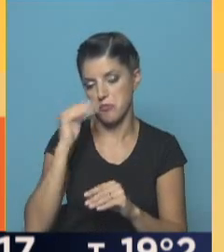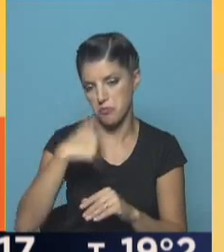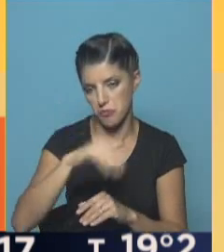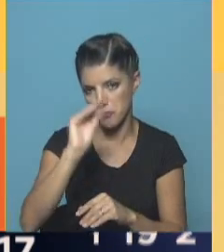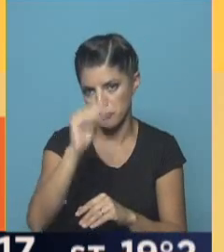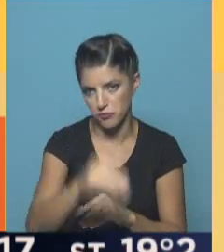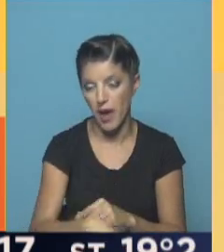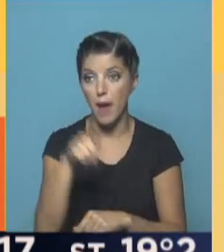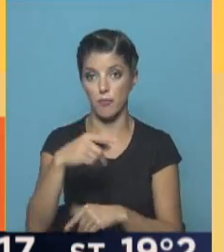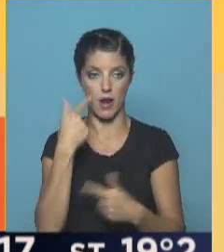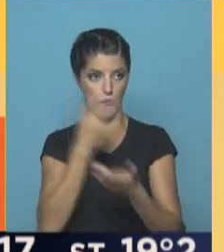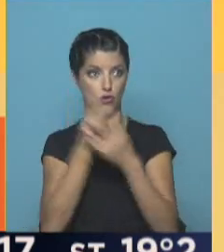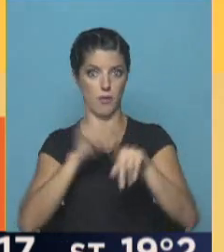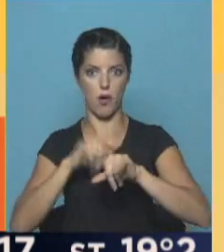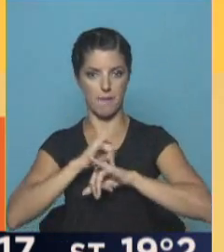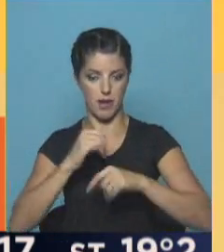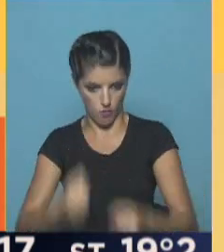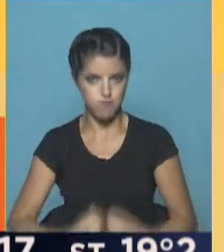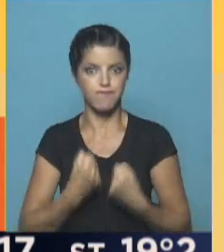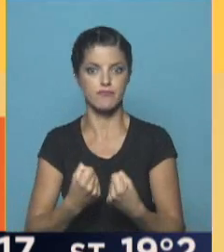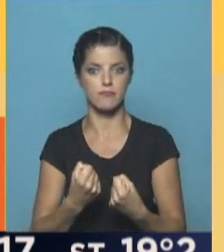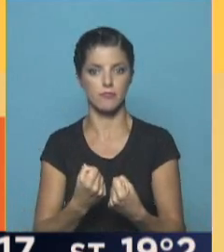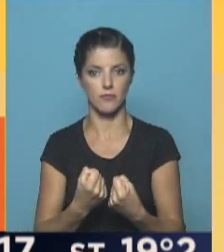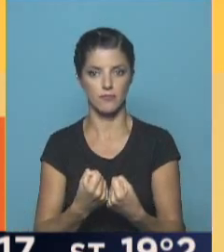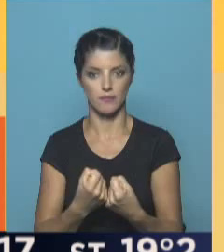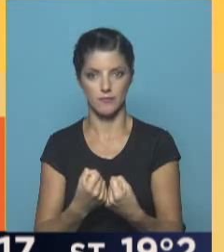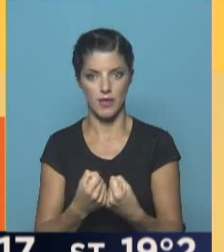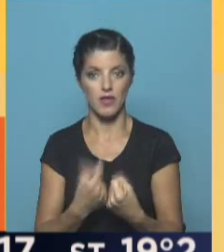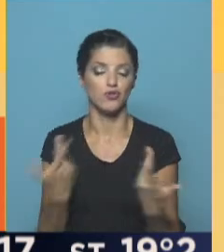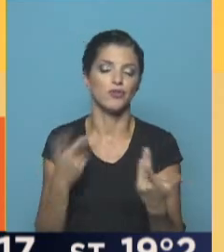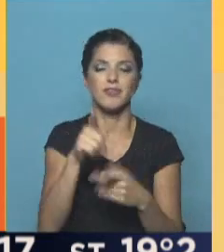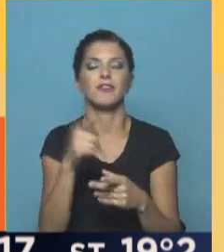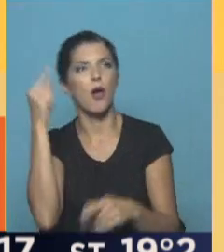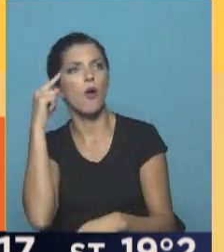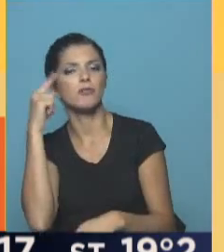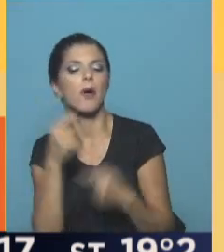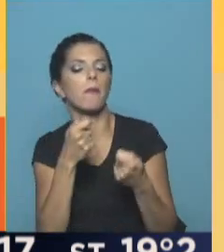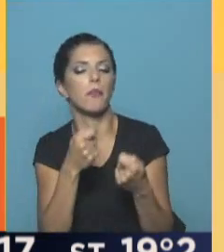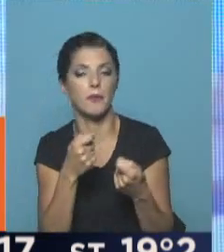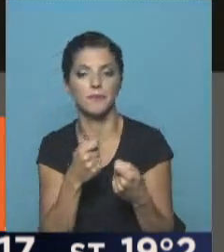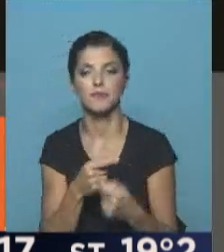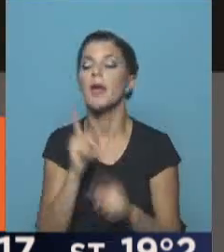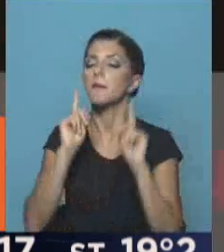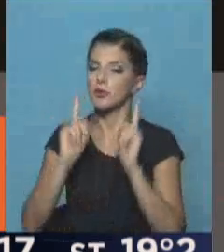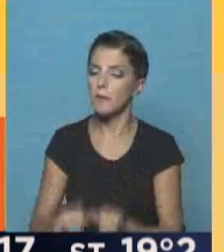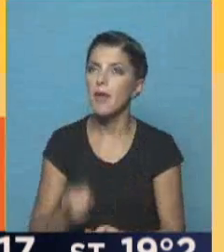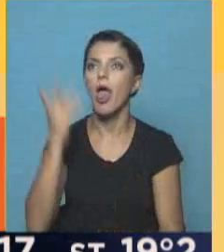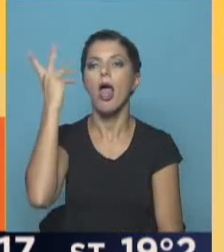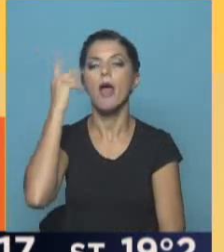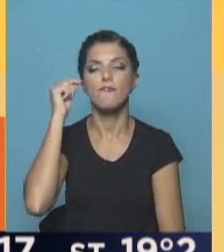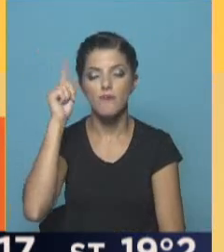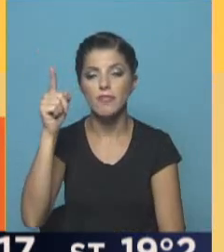solidez en la campaña que demostró Macron, sino con también esta cosa que Francia siempre Con la vida se privada. encamina hacia un